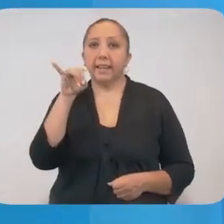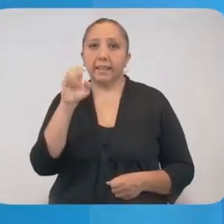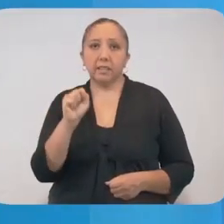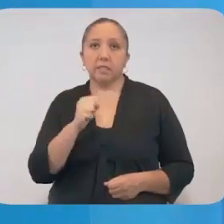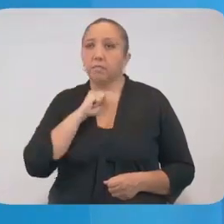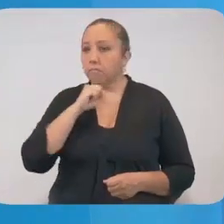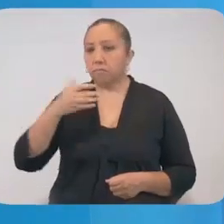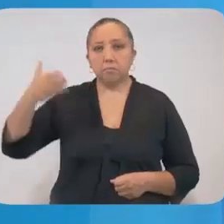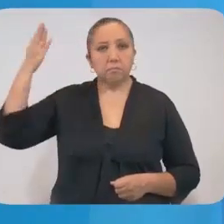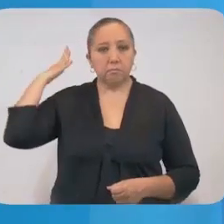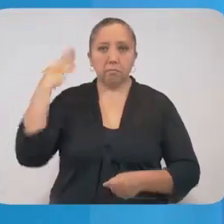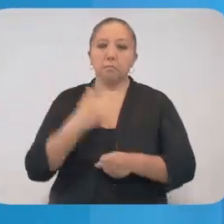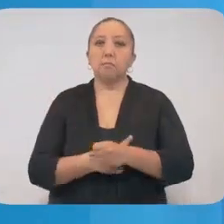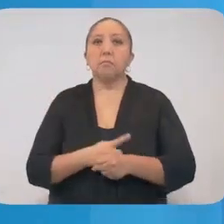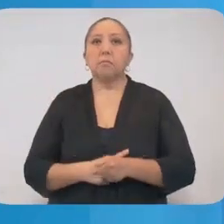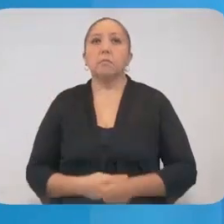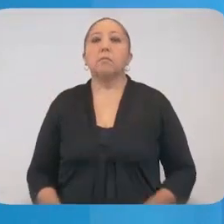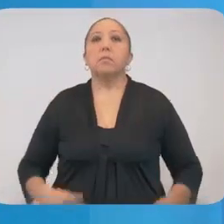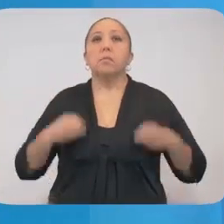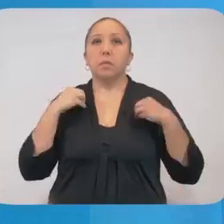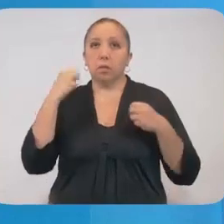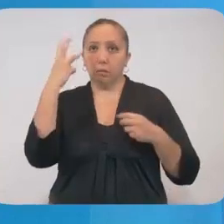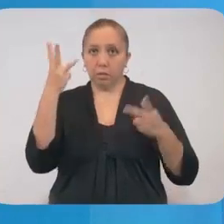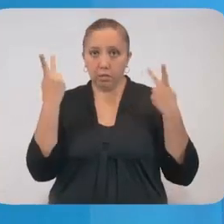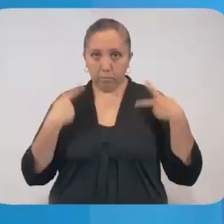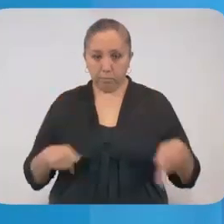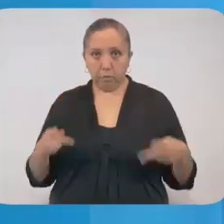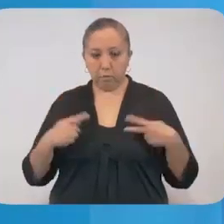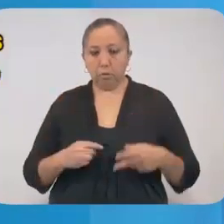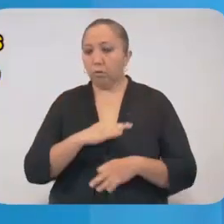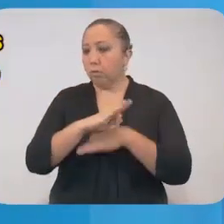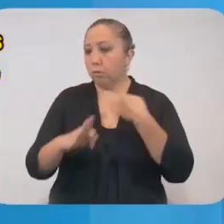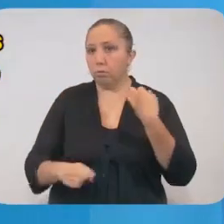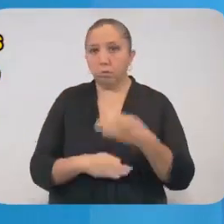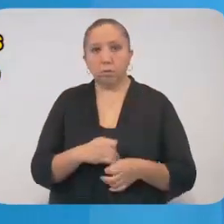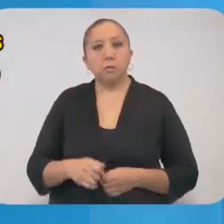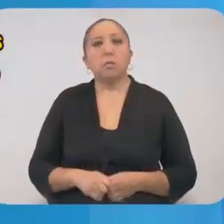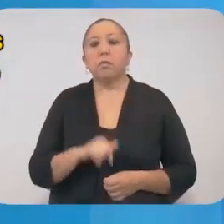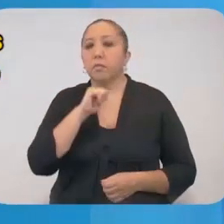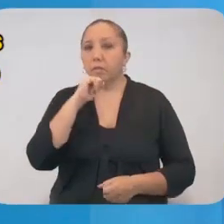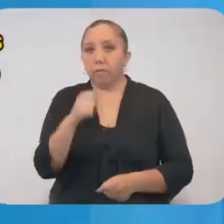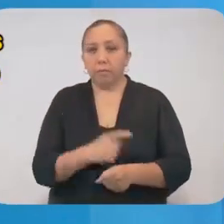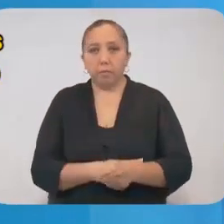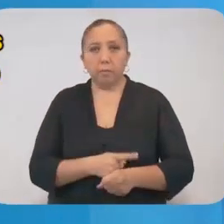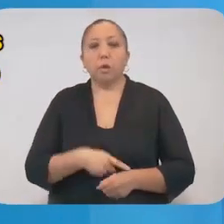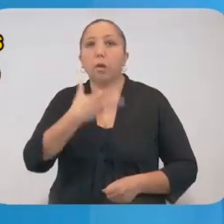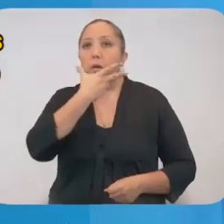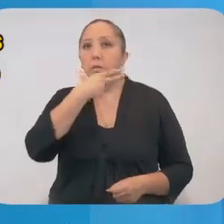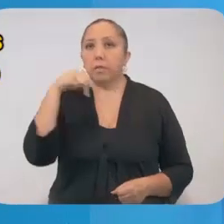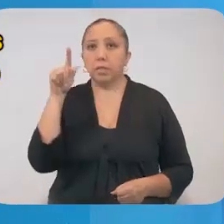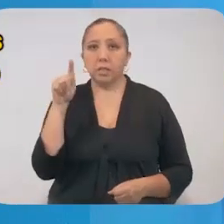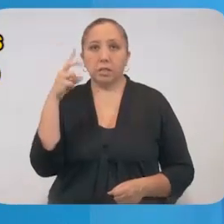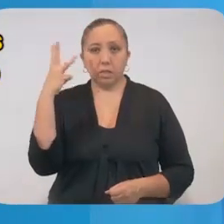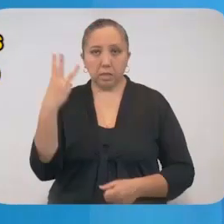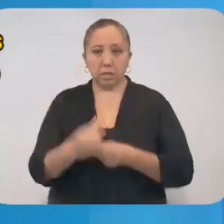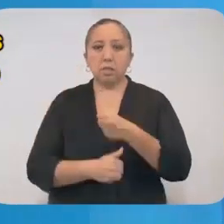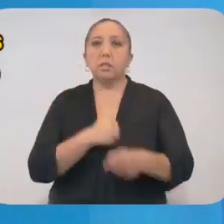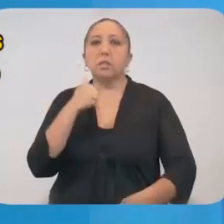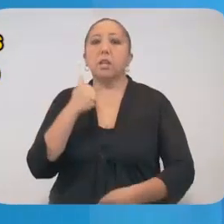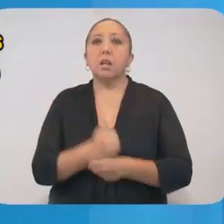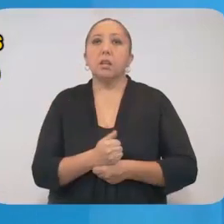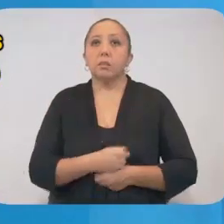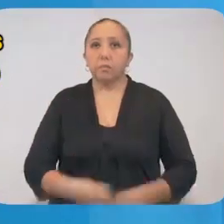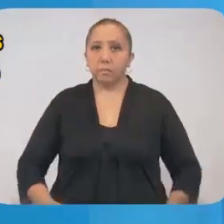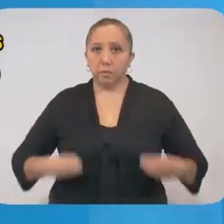médicos. Convivía con 3 contactos, todos asintomáticos. Hombre de 73 años de edad, originario y residente